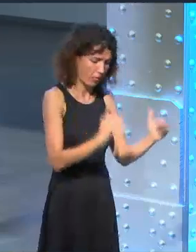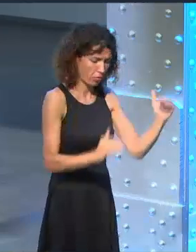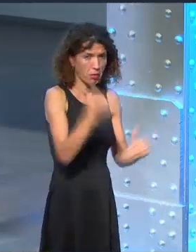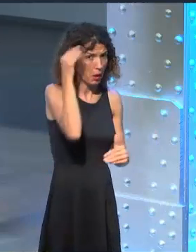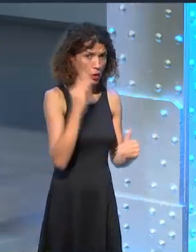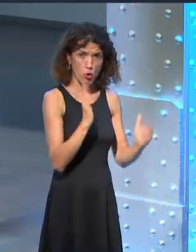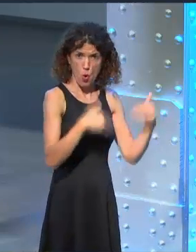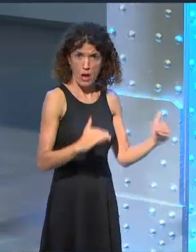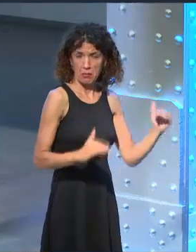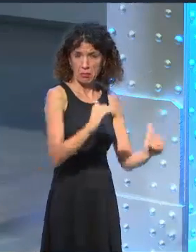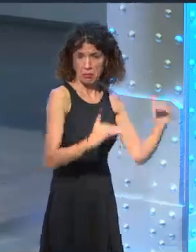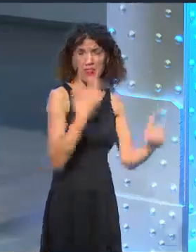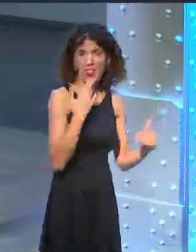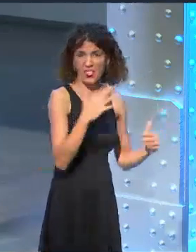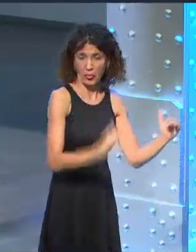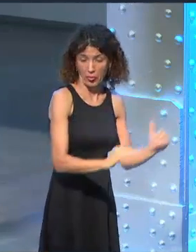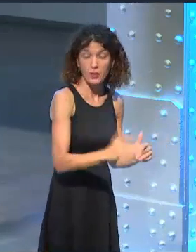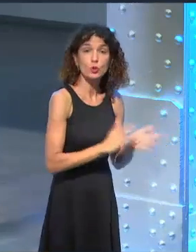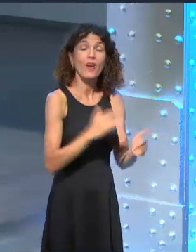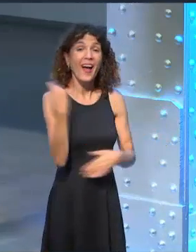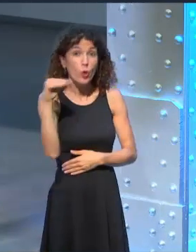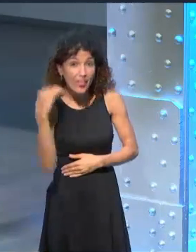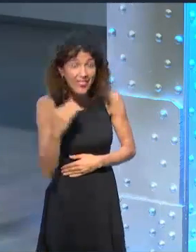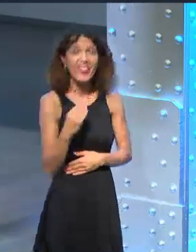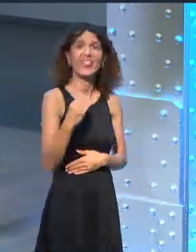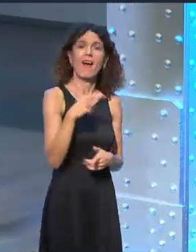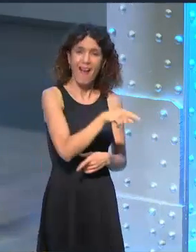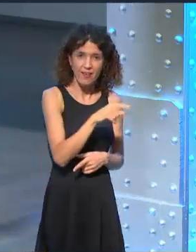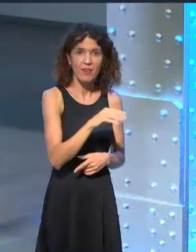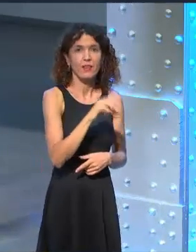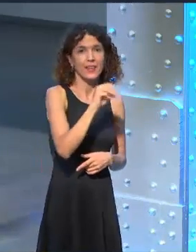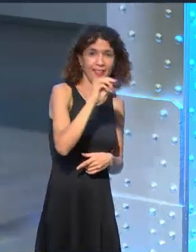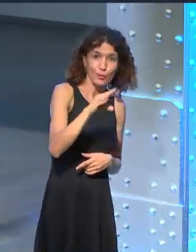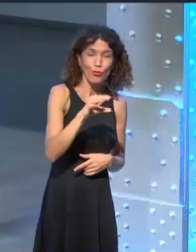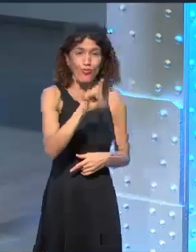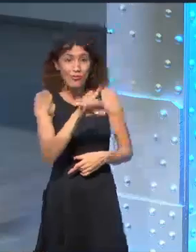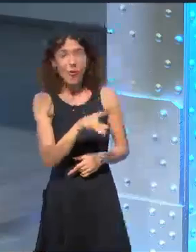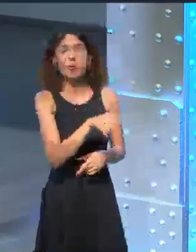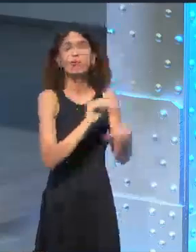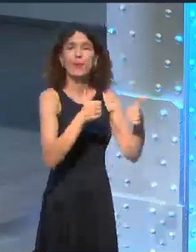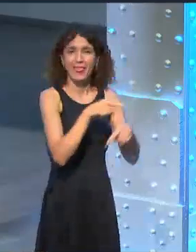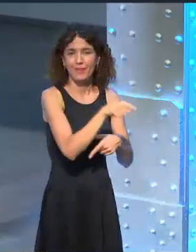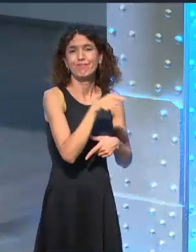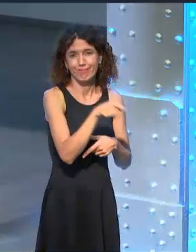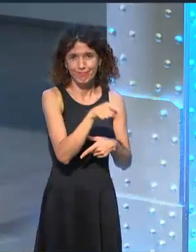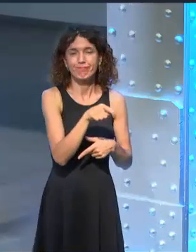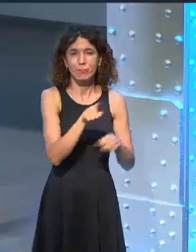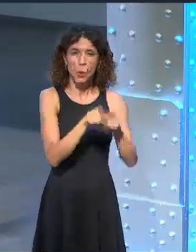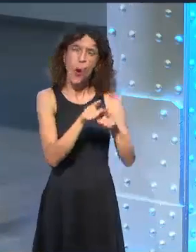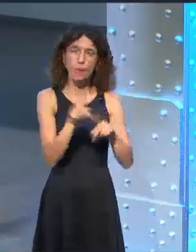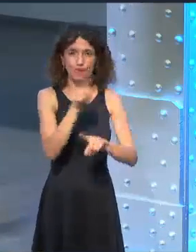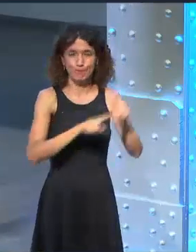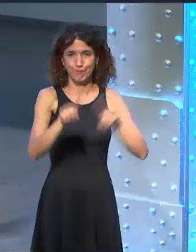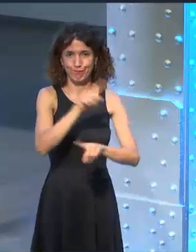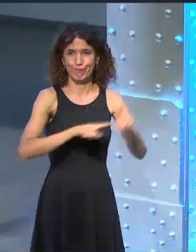de género en esas edades. Cuando llega la adolescencia, la pubertad, ahí es donde entra todo, digamos, el